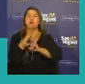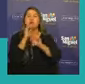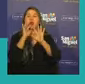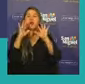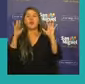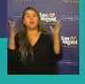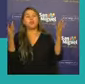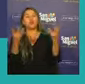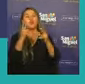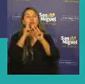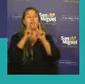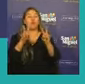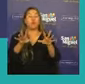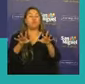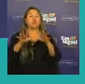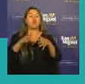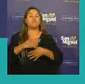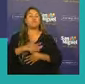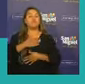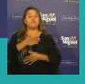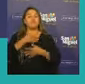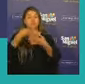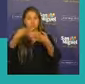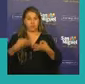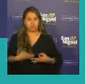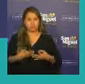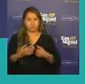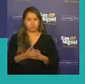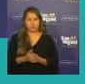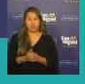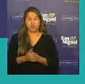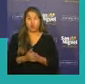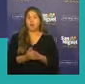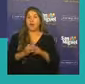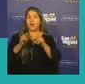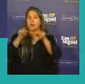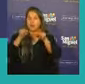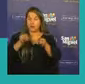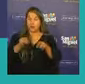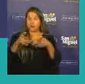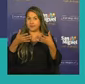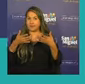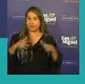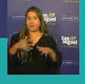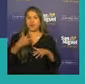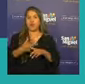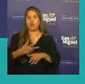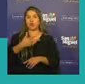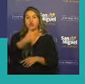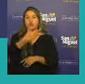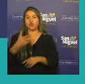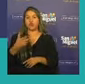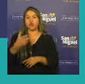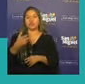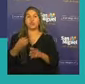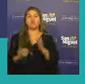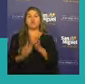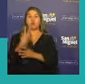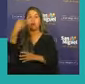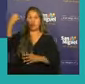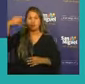generar también seguridad. Desde ahí que ya tenemos hoy día 800 nuevas